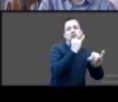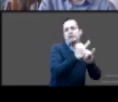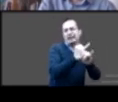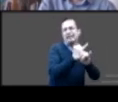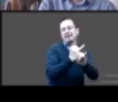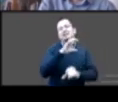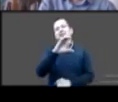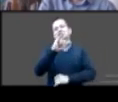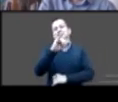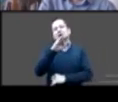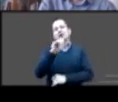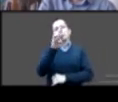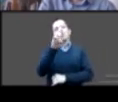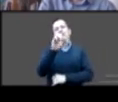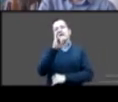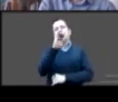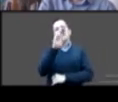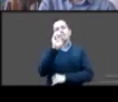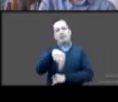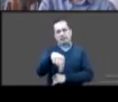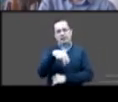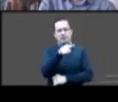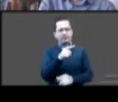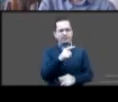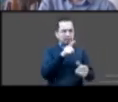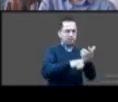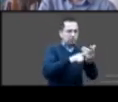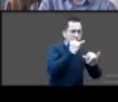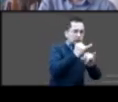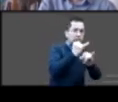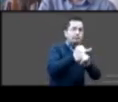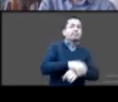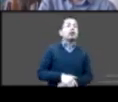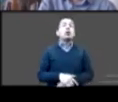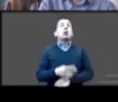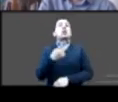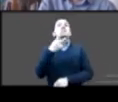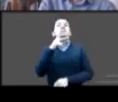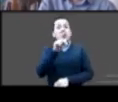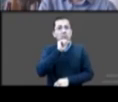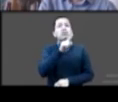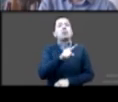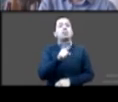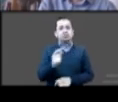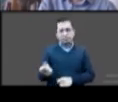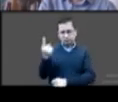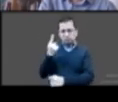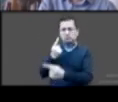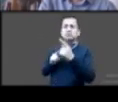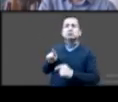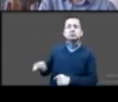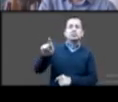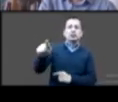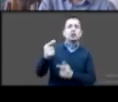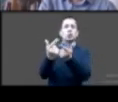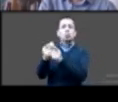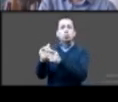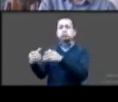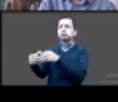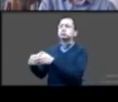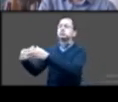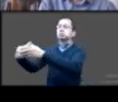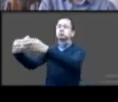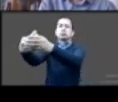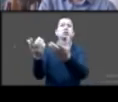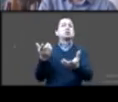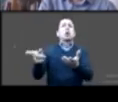encontramos grupos o personas que utilizan la tecnología únicamente para facilitar crímenes en offline, como podría ser